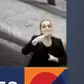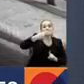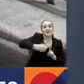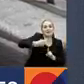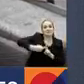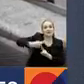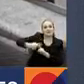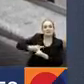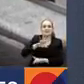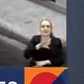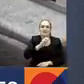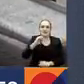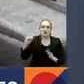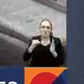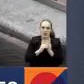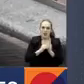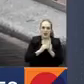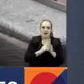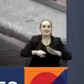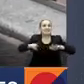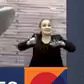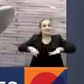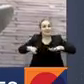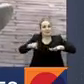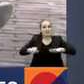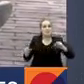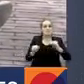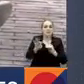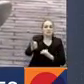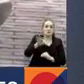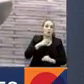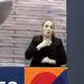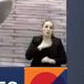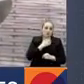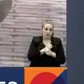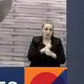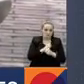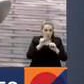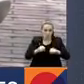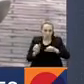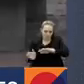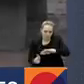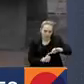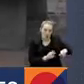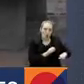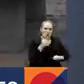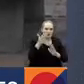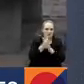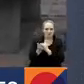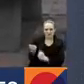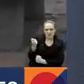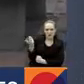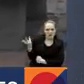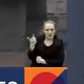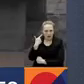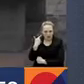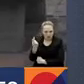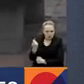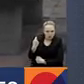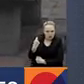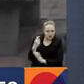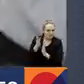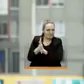entonces durante 6 meses y opciones de encontrar empleo. Otra información que hace pocos minutos el distrito entregó es